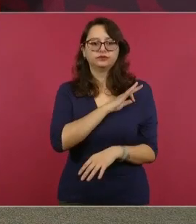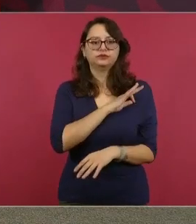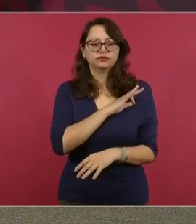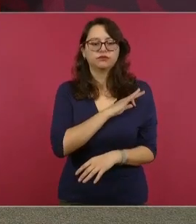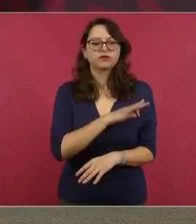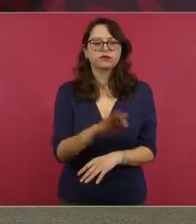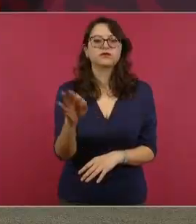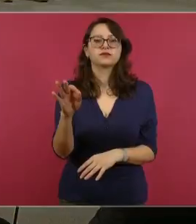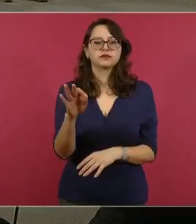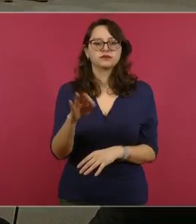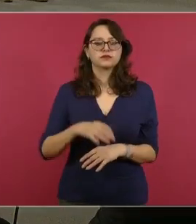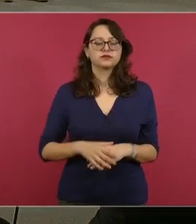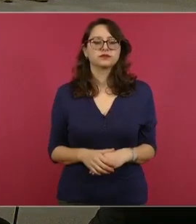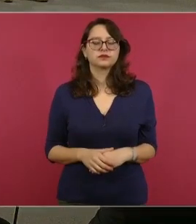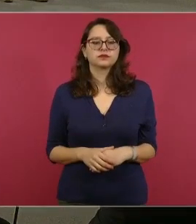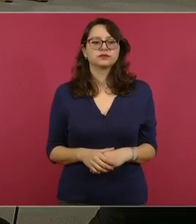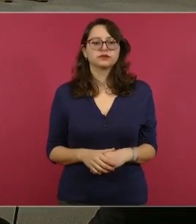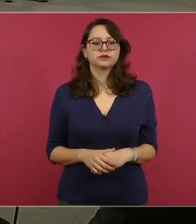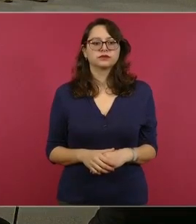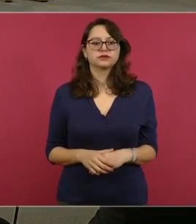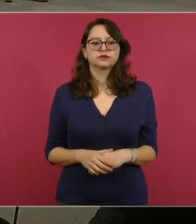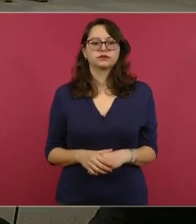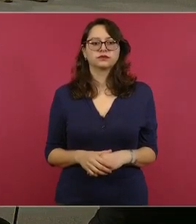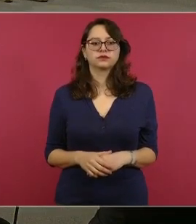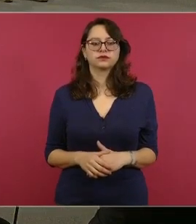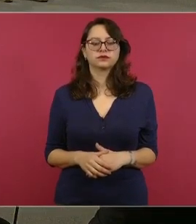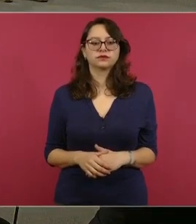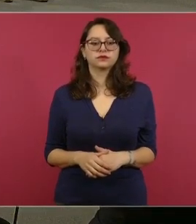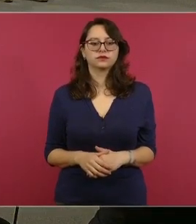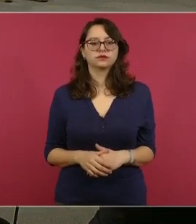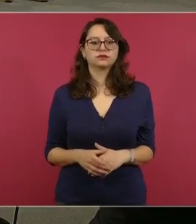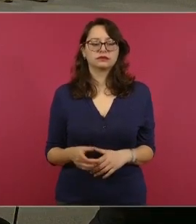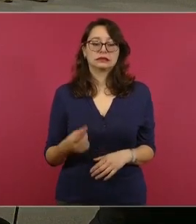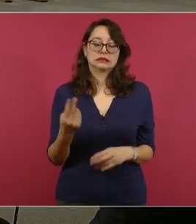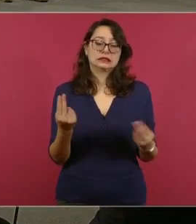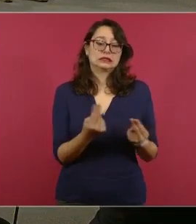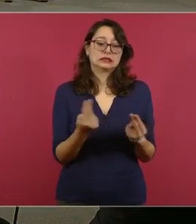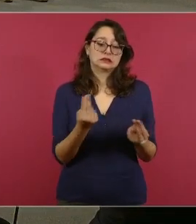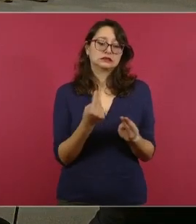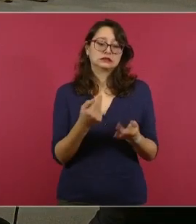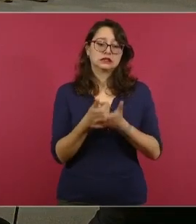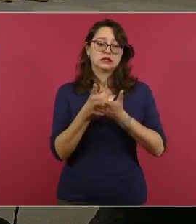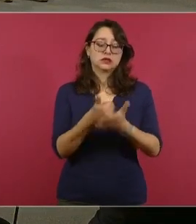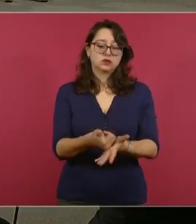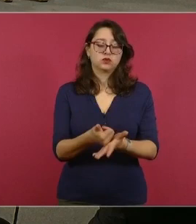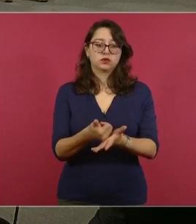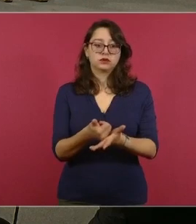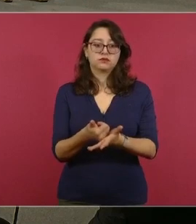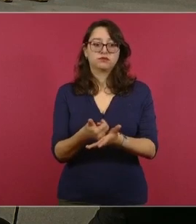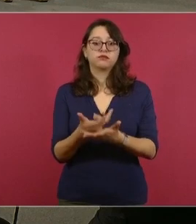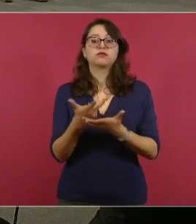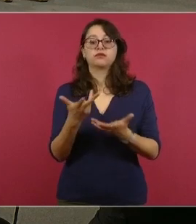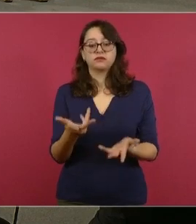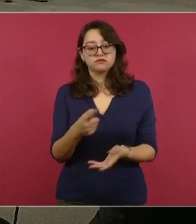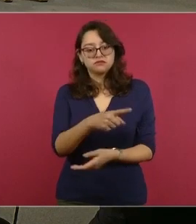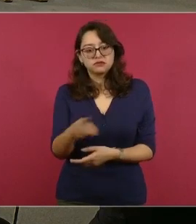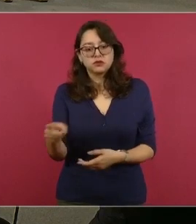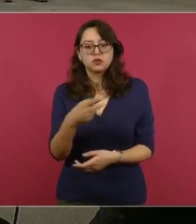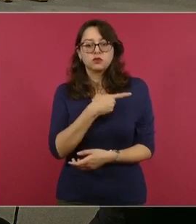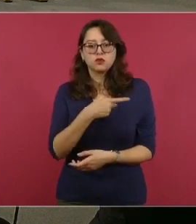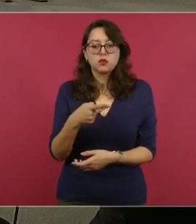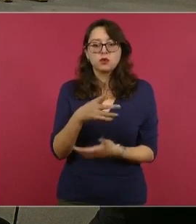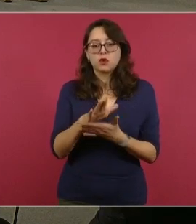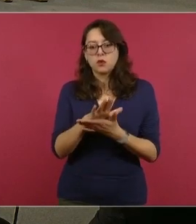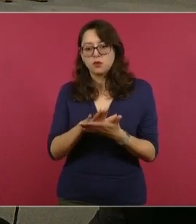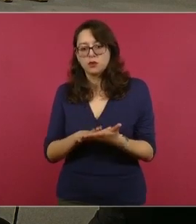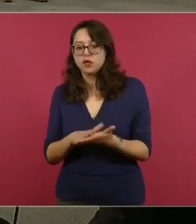el sector productivo más necesitado. Desde luego, no vamos a